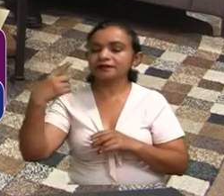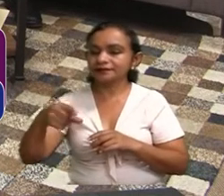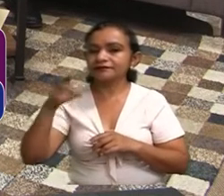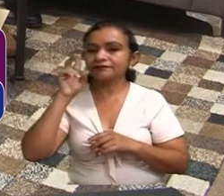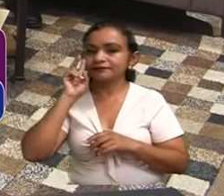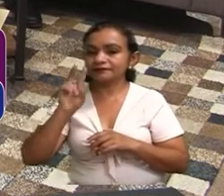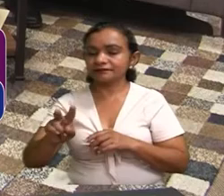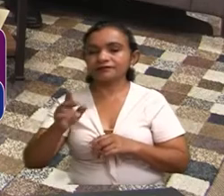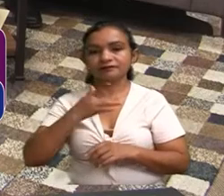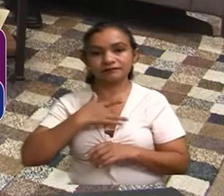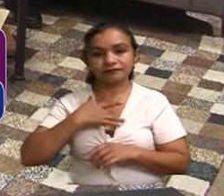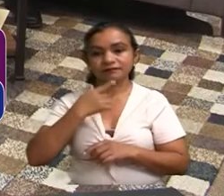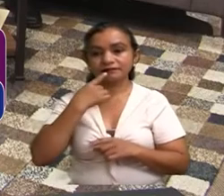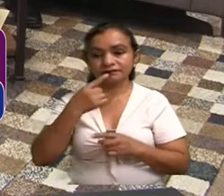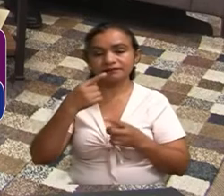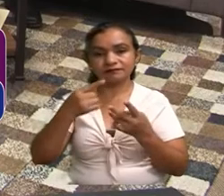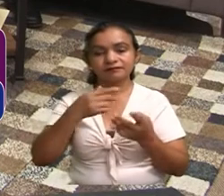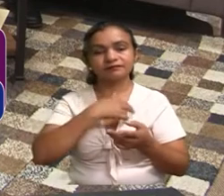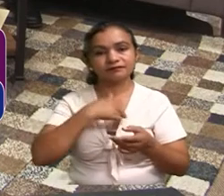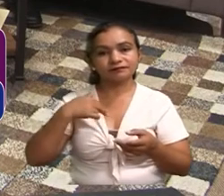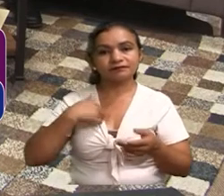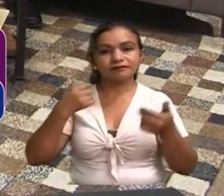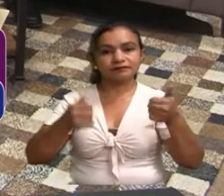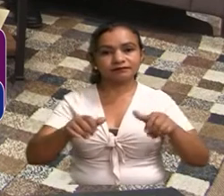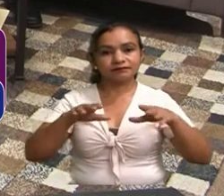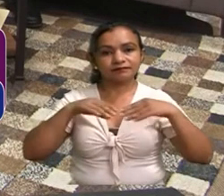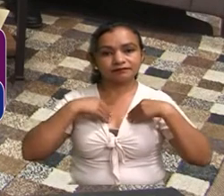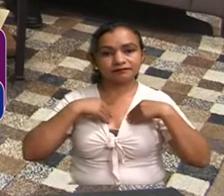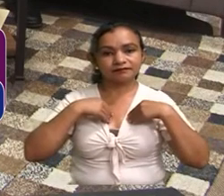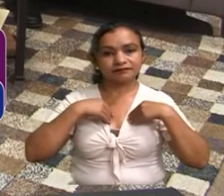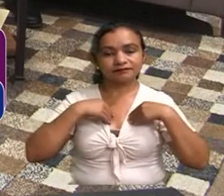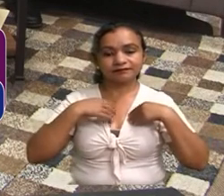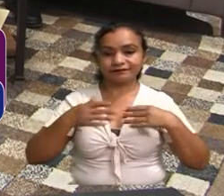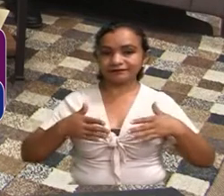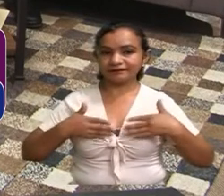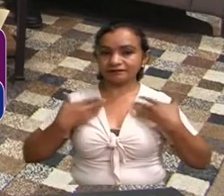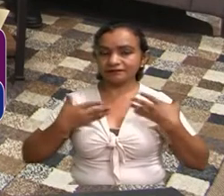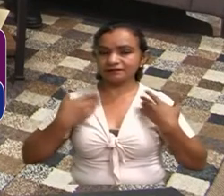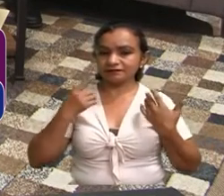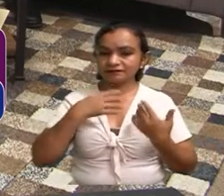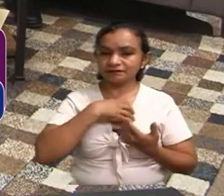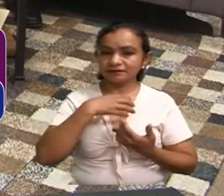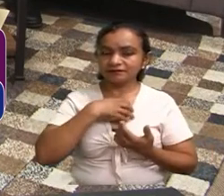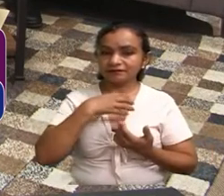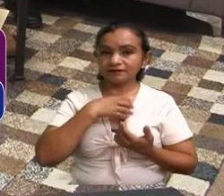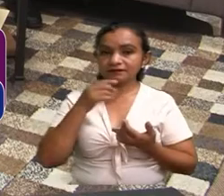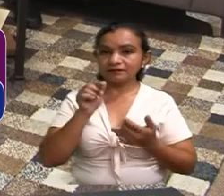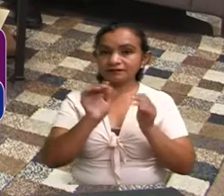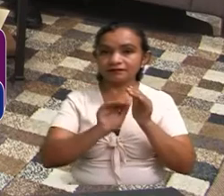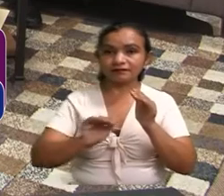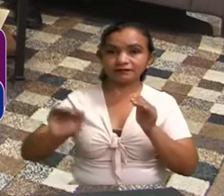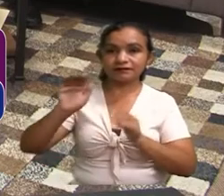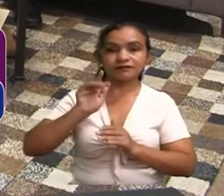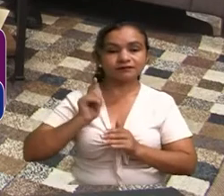que tiene que hacerse y eso es lo que se está haciendo. Entonces, a nosotros eso es lo que nos satisface. Ese es el valor agregado que vemos